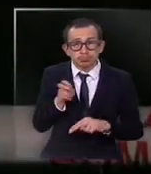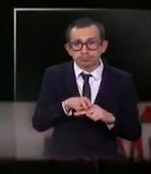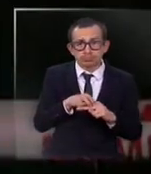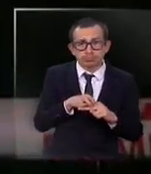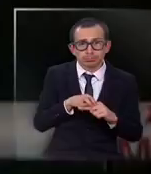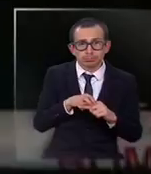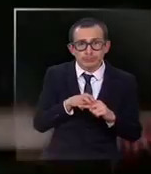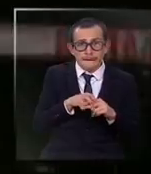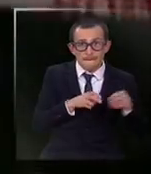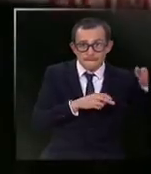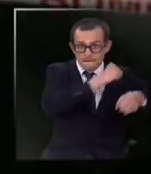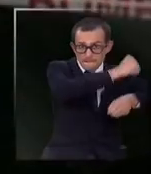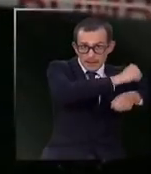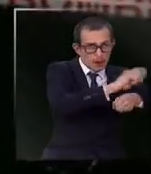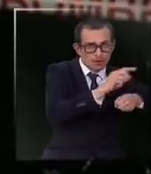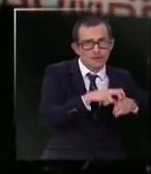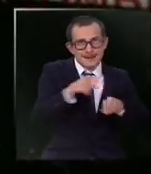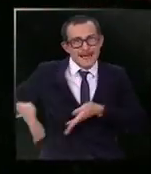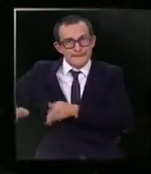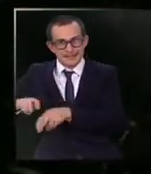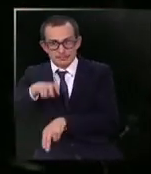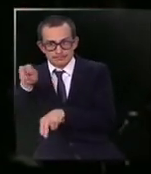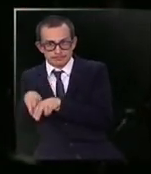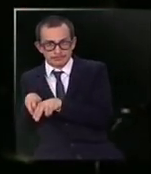venía la ventana, venía en el pasillo.